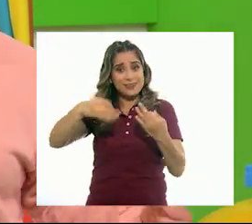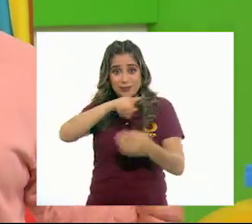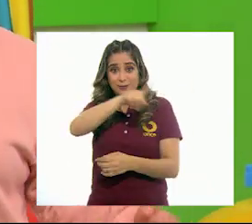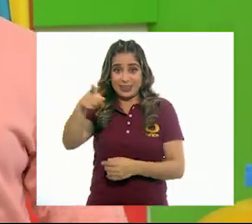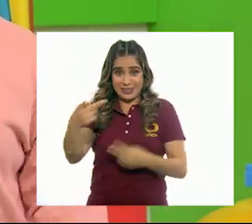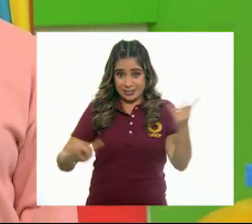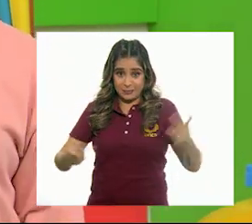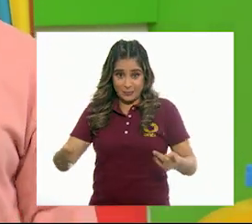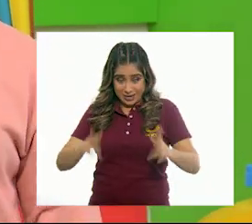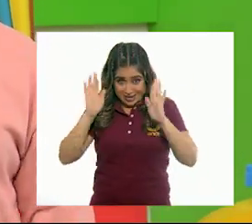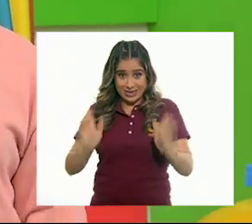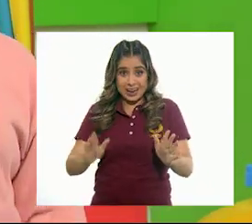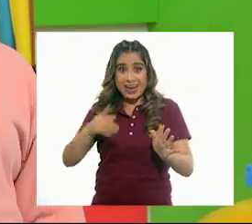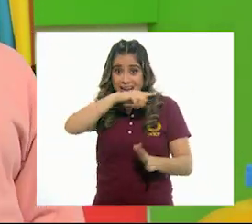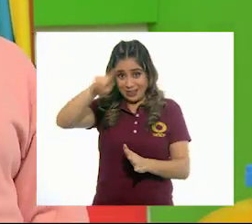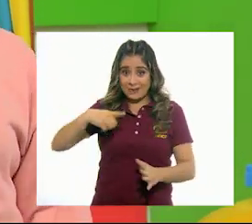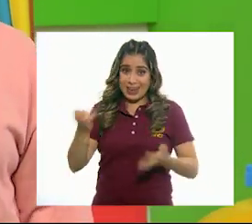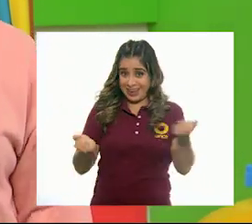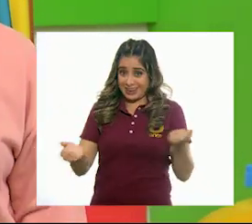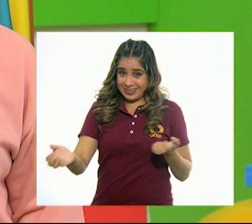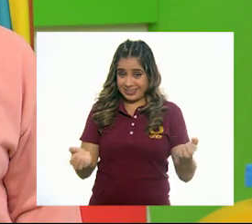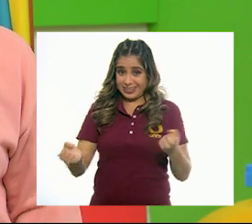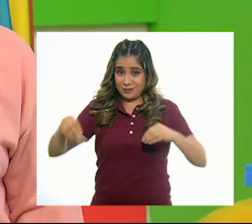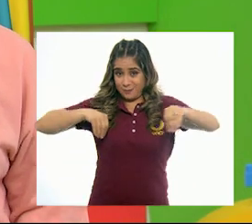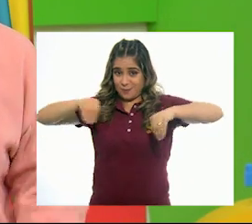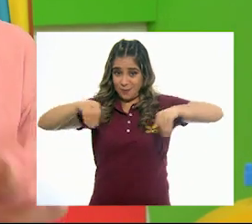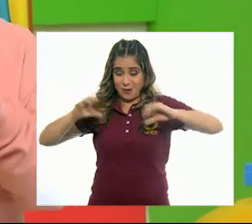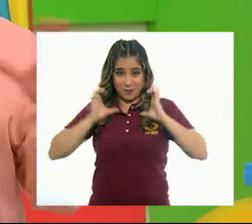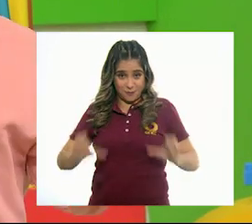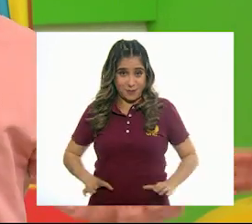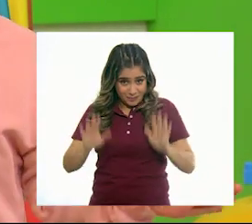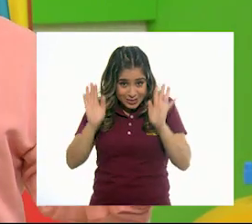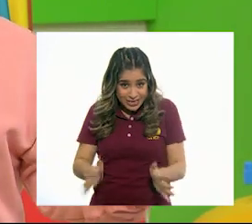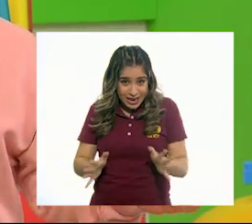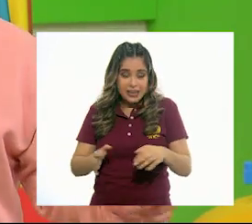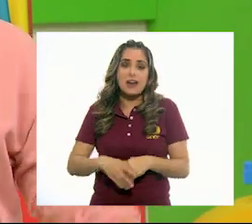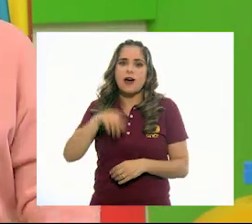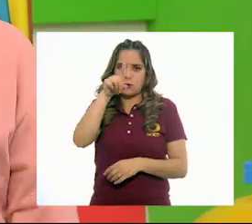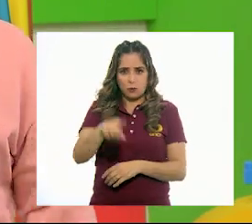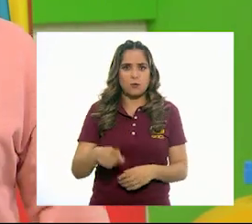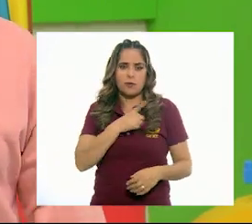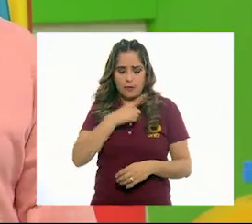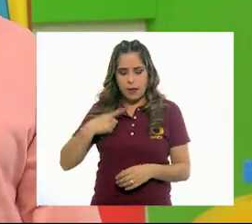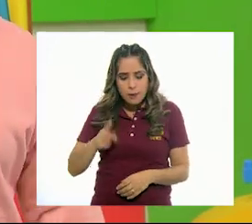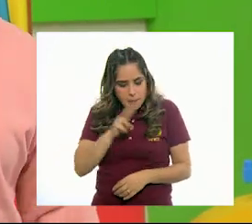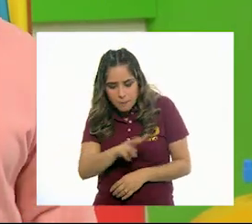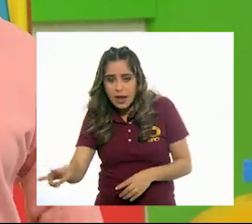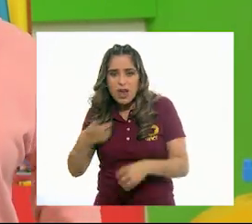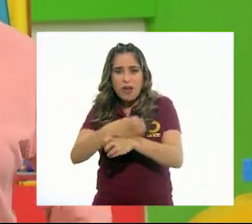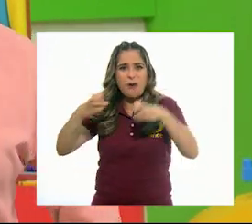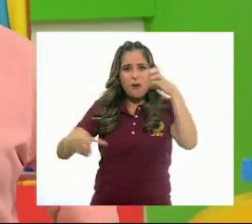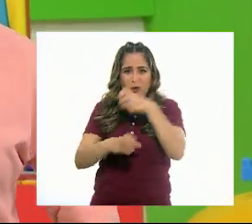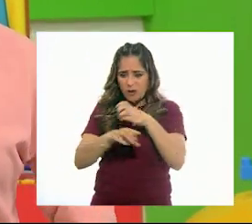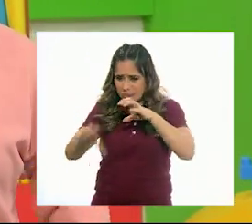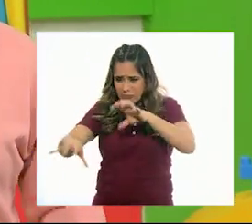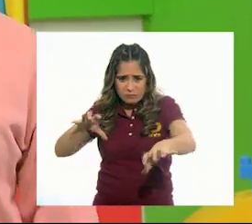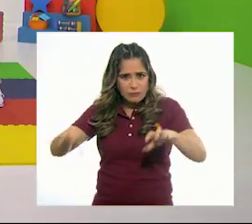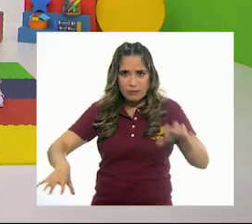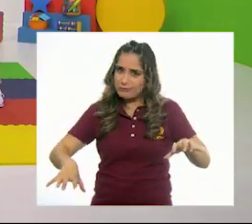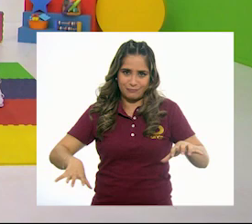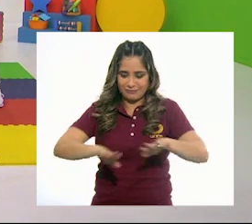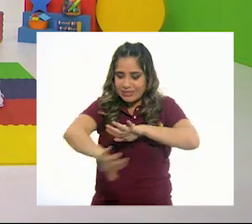mover el cuerpo y divertirnos? ¡Qué bien! Recuerda revisar que no hay objetos que te estorben a tu alrededor y tener ropa